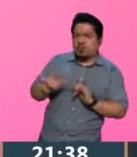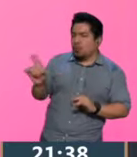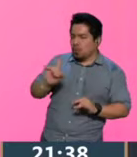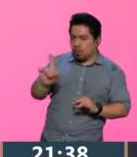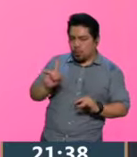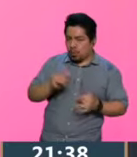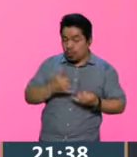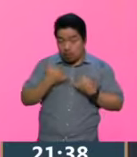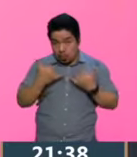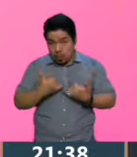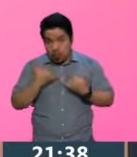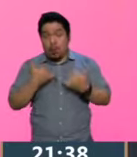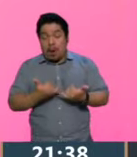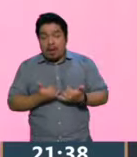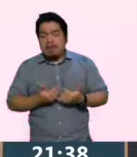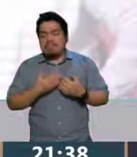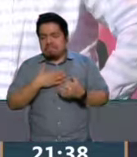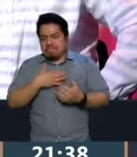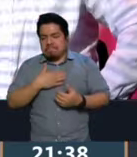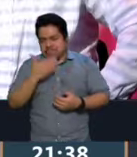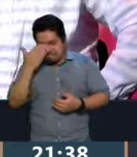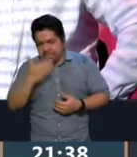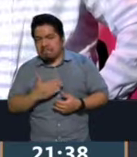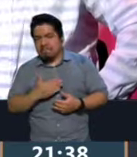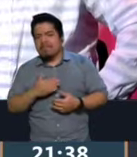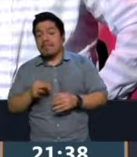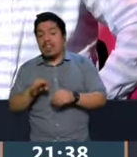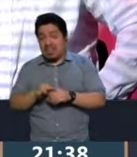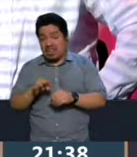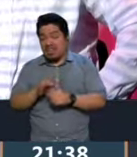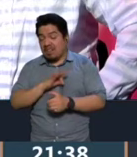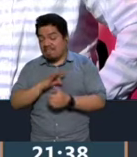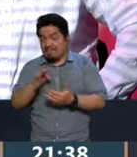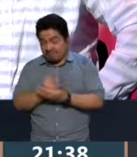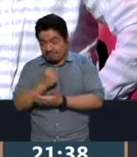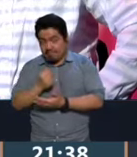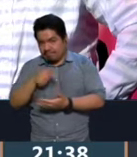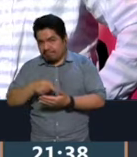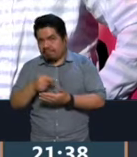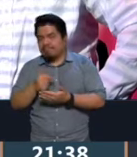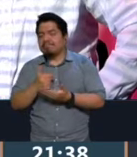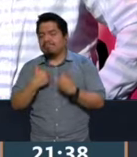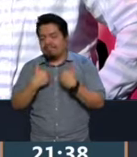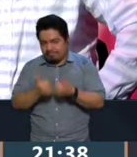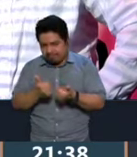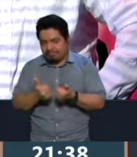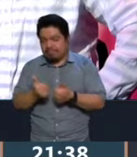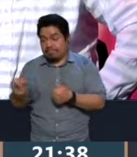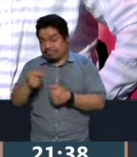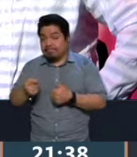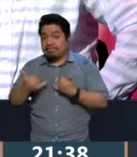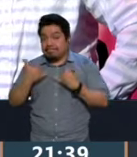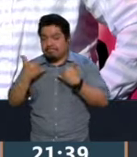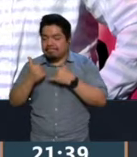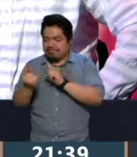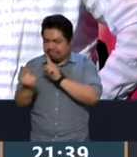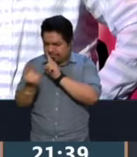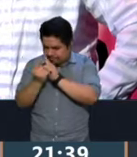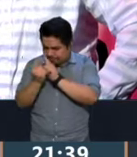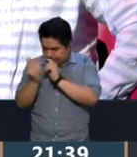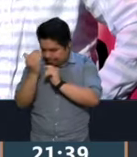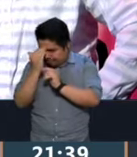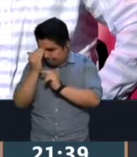somos apáticos, los jóvenes somos capaces de hacer que se ganen elecciones. Y creo que en Movimiento Ciudadano lo hemos entendido muy bien, le hemos hablado a los jóvenes, tan es así